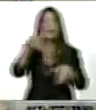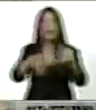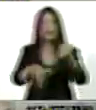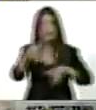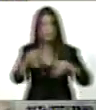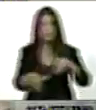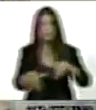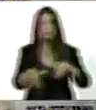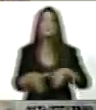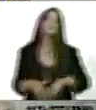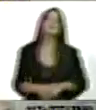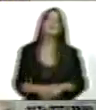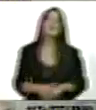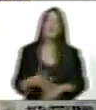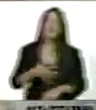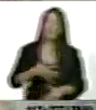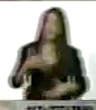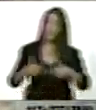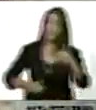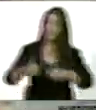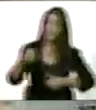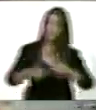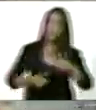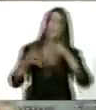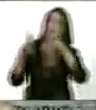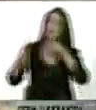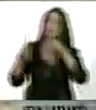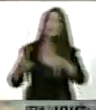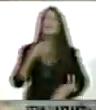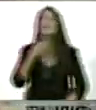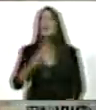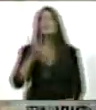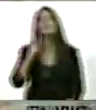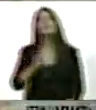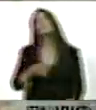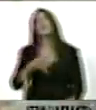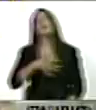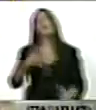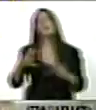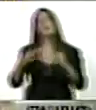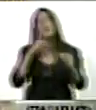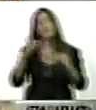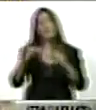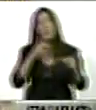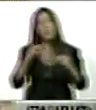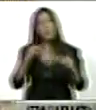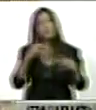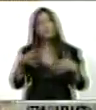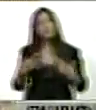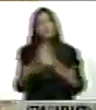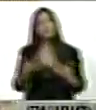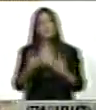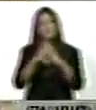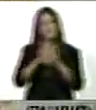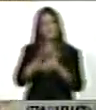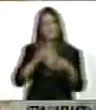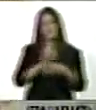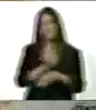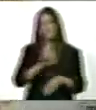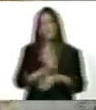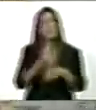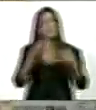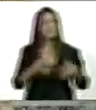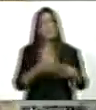elecciones. Y como candidato, sus asesores le dijeron que tenía que inclinar su discurso hacia la extrema derecha violenta, y eso es lo que hace de